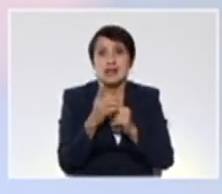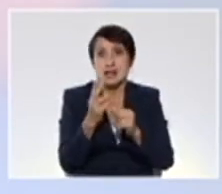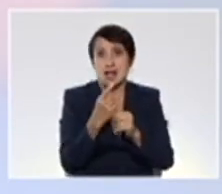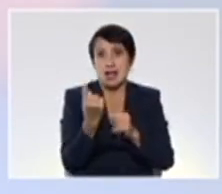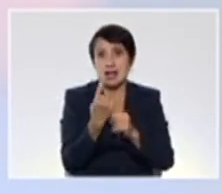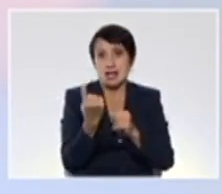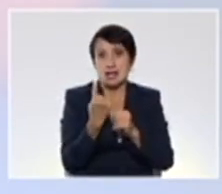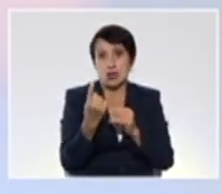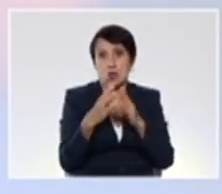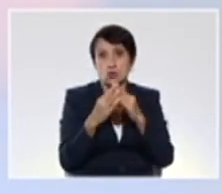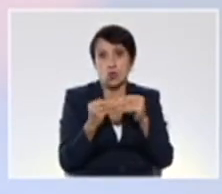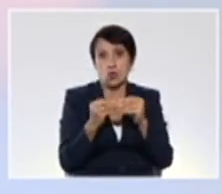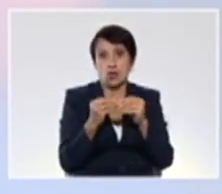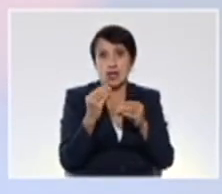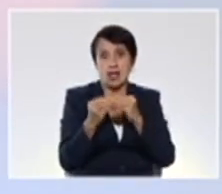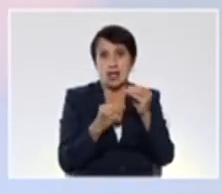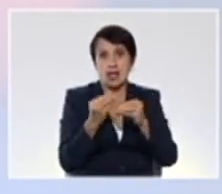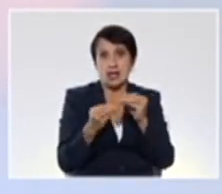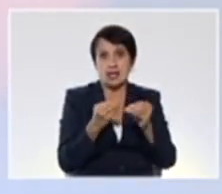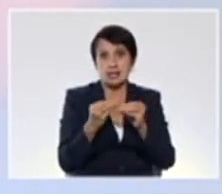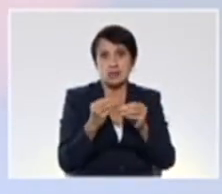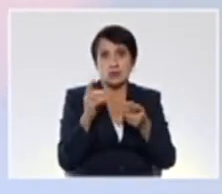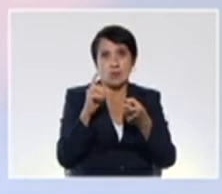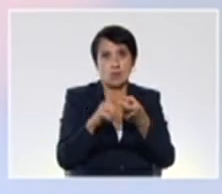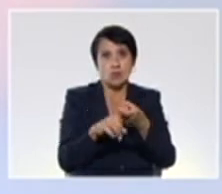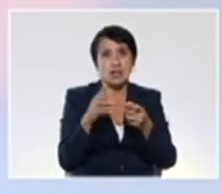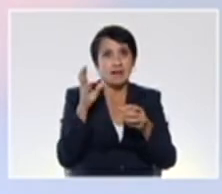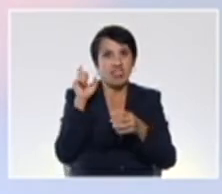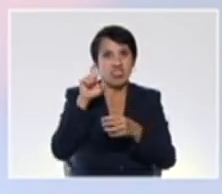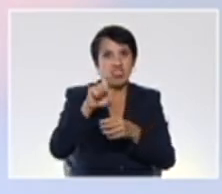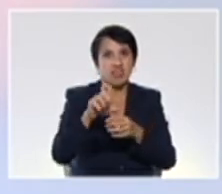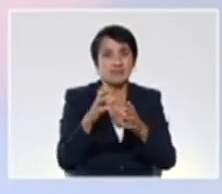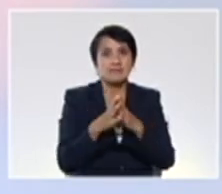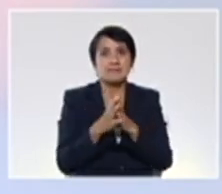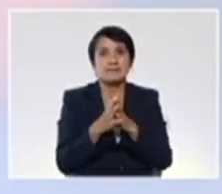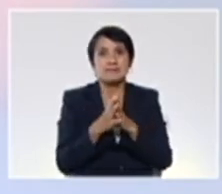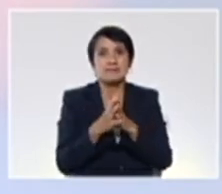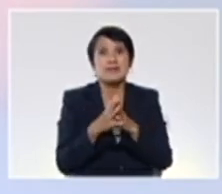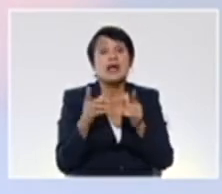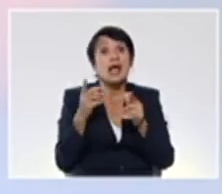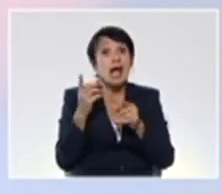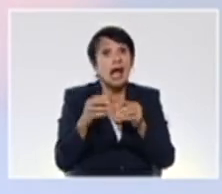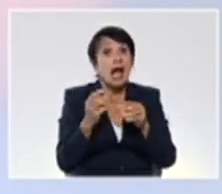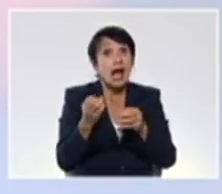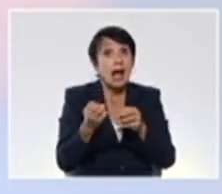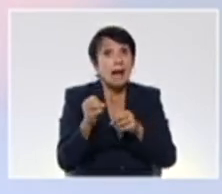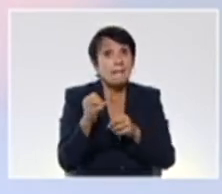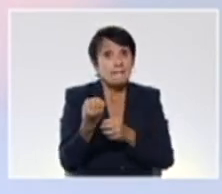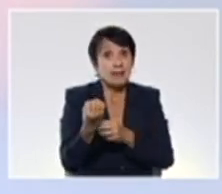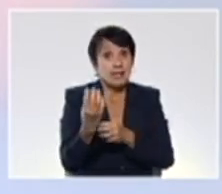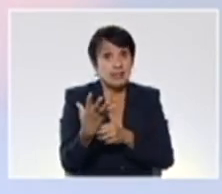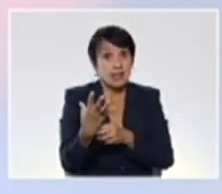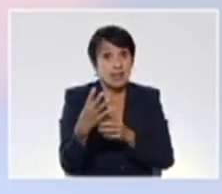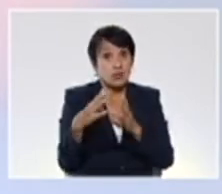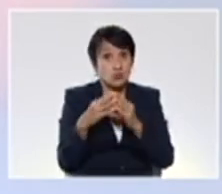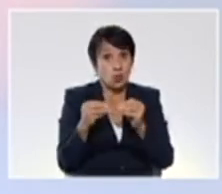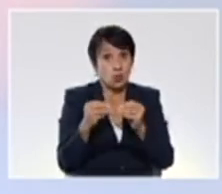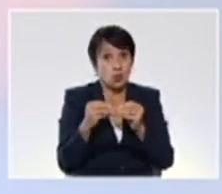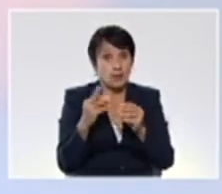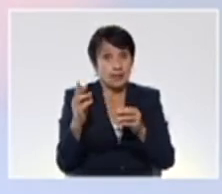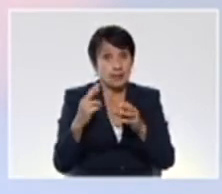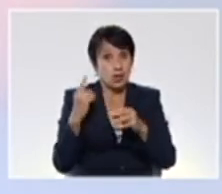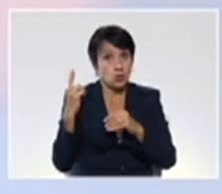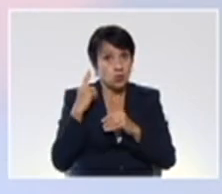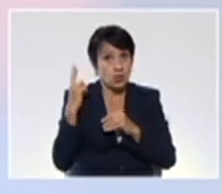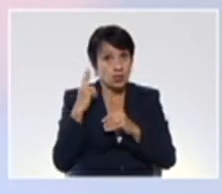Lili, porque si lo hago con la mía, Lili me va a regañar. Fíjense, uno la debe encender, ¿verdad? No lo voy a hacer ahorita porque voy a hacer nuevamente ruido y voy